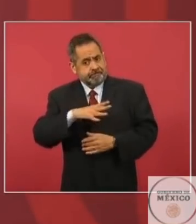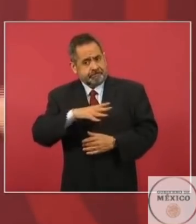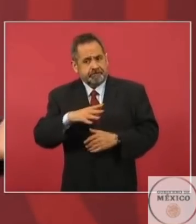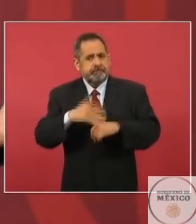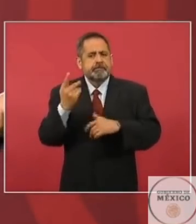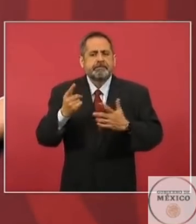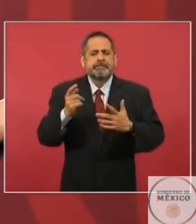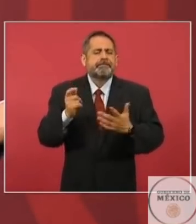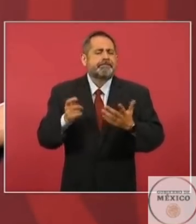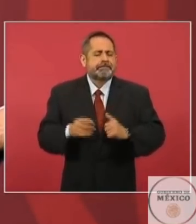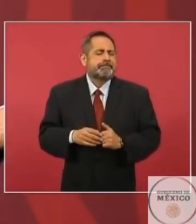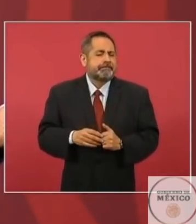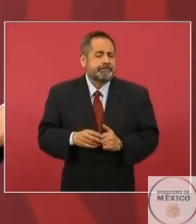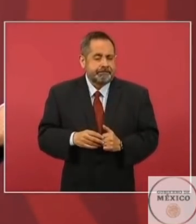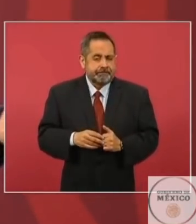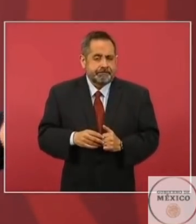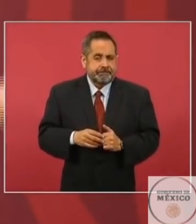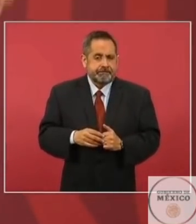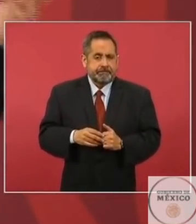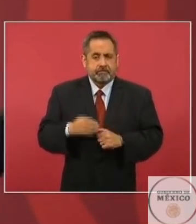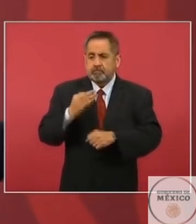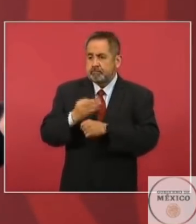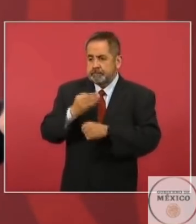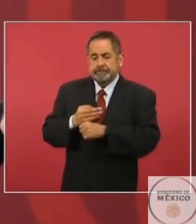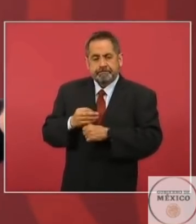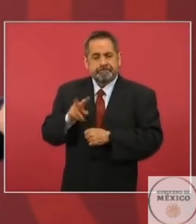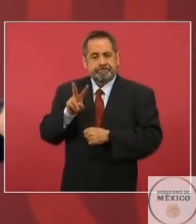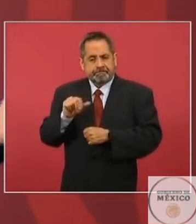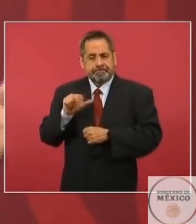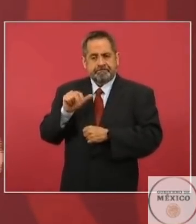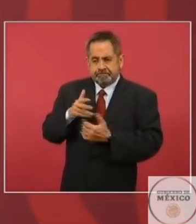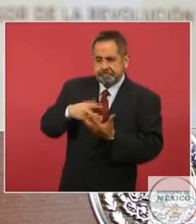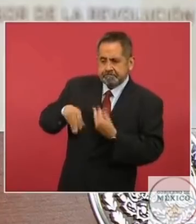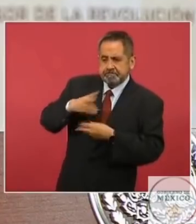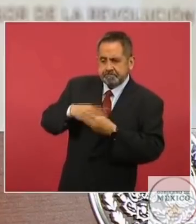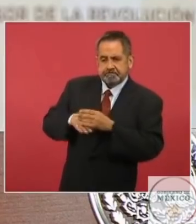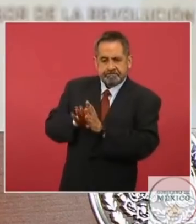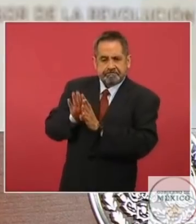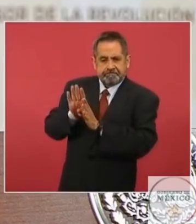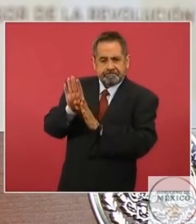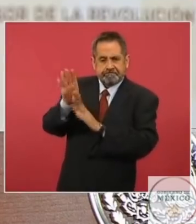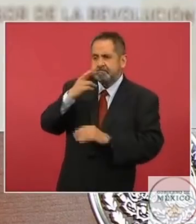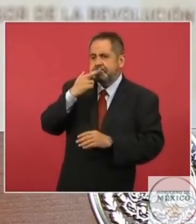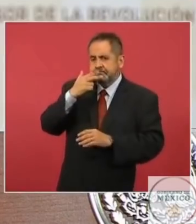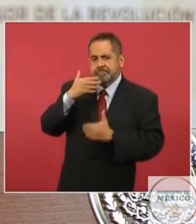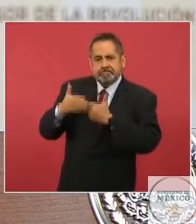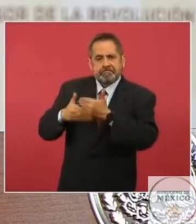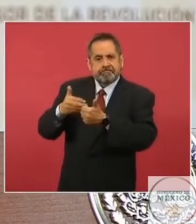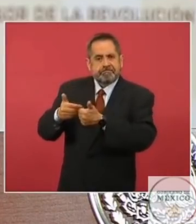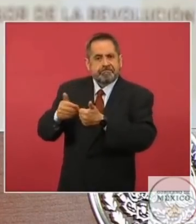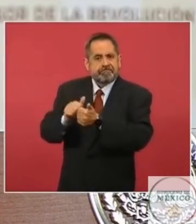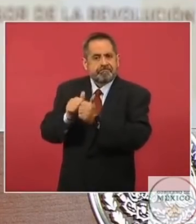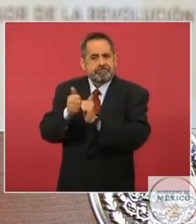¿Por qué creen que estamos saliendo de la crisis económica? ¿Por qué